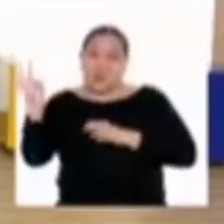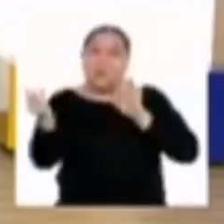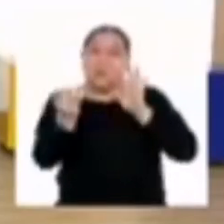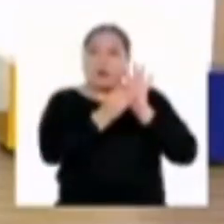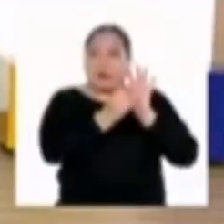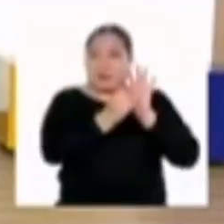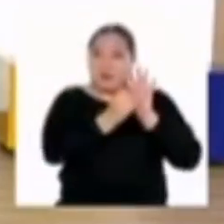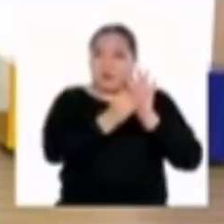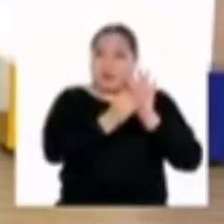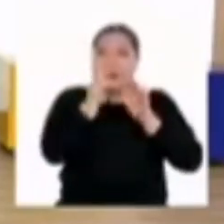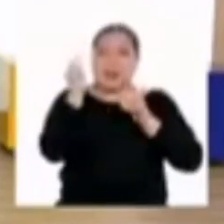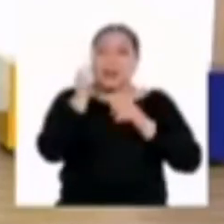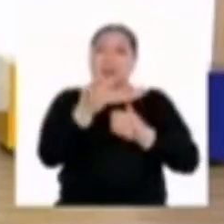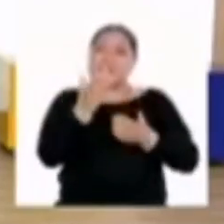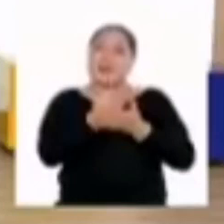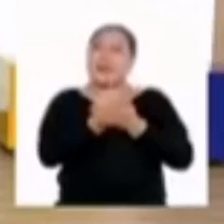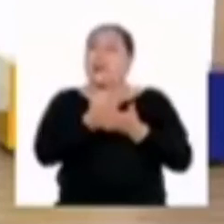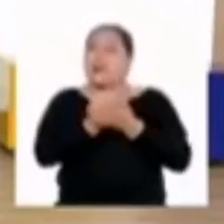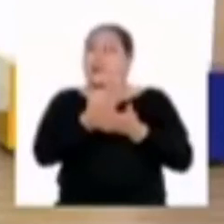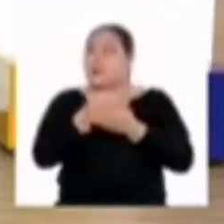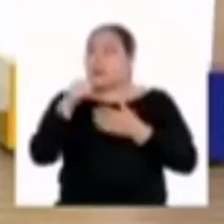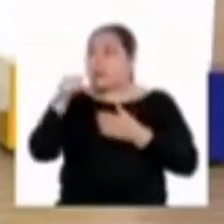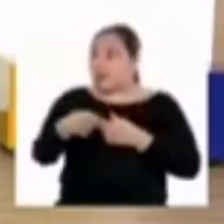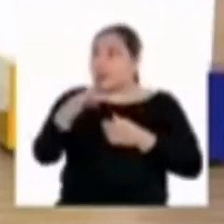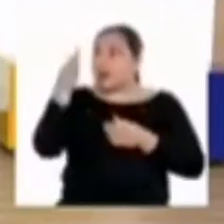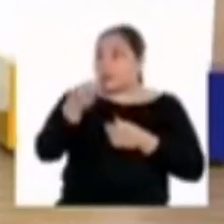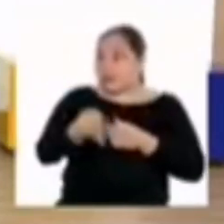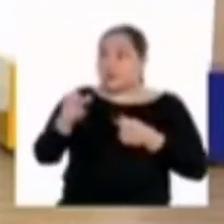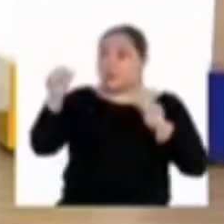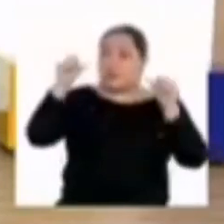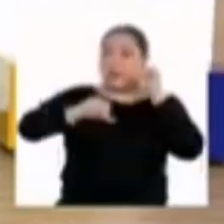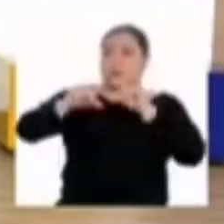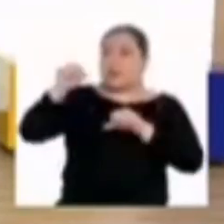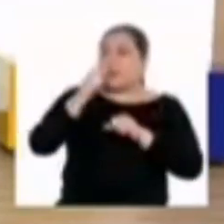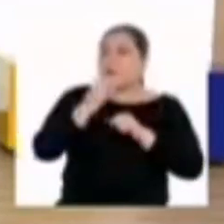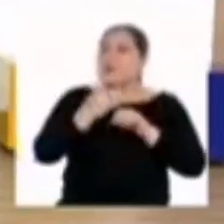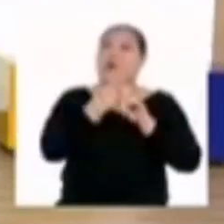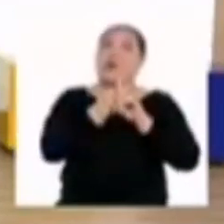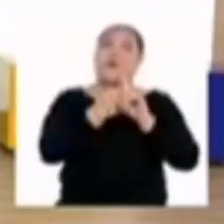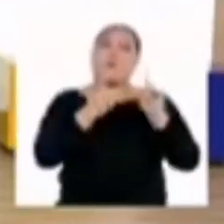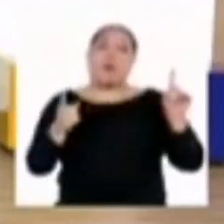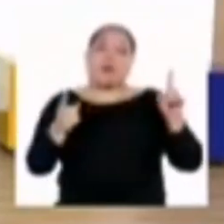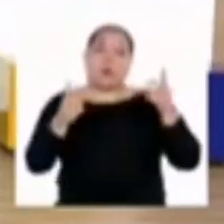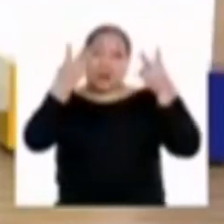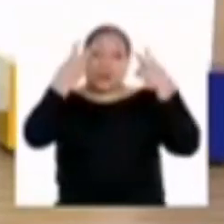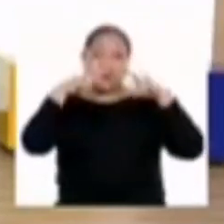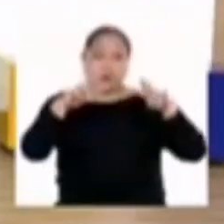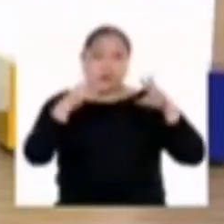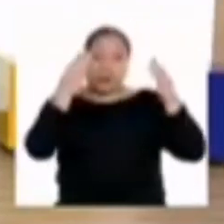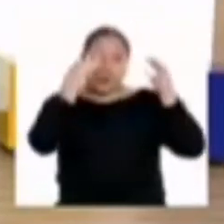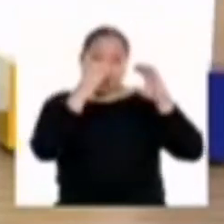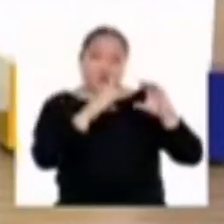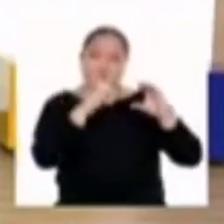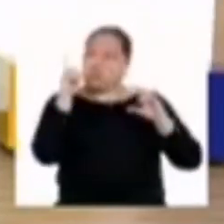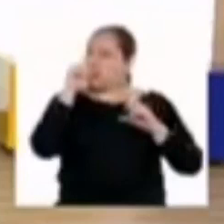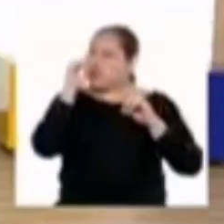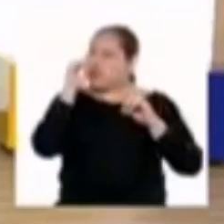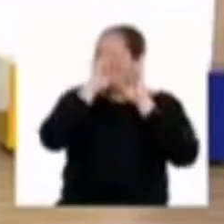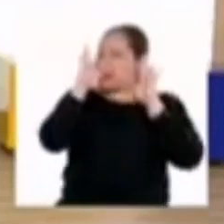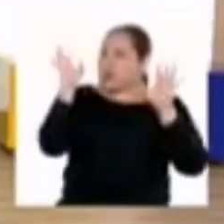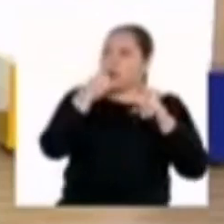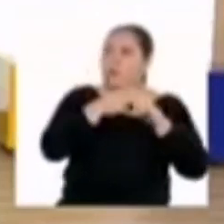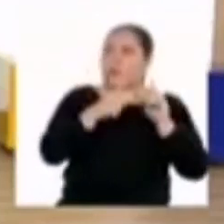con esa referencia, está demostrado que es un argumento recontracientífico. Pero el segundo no lo veo muy